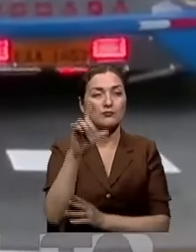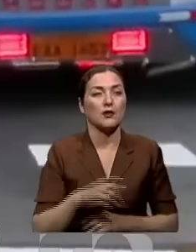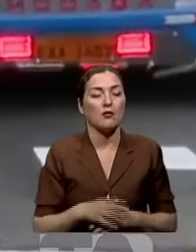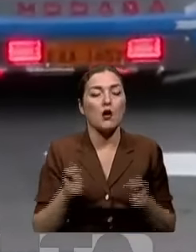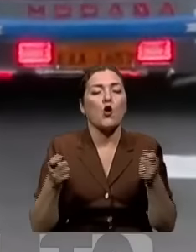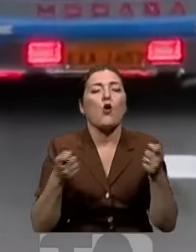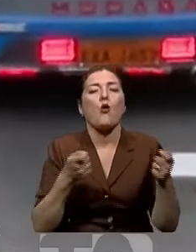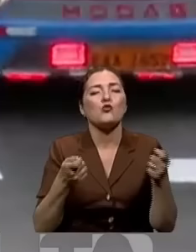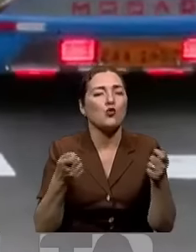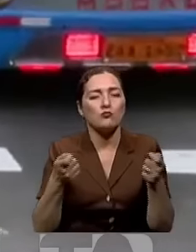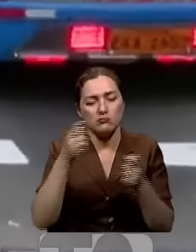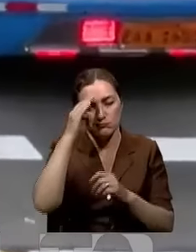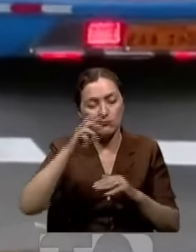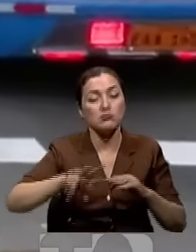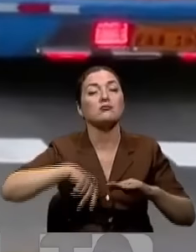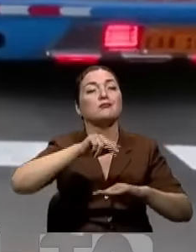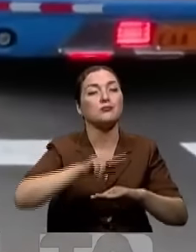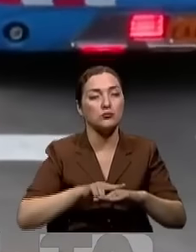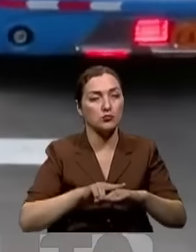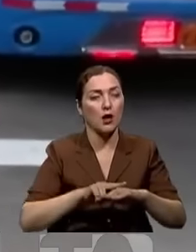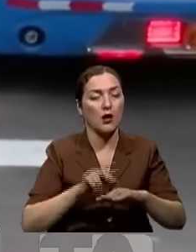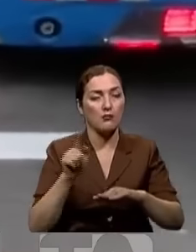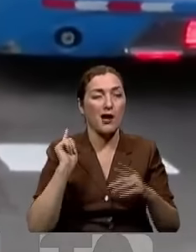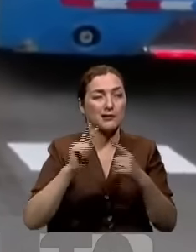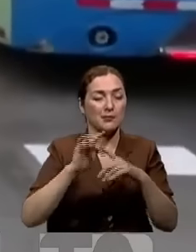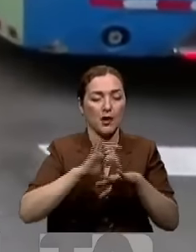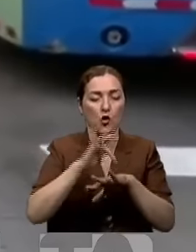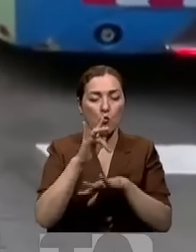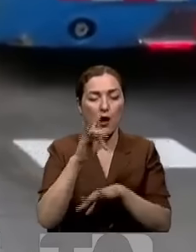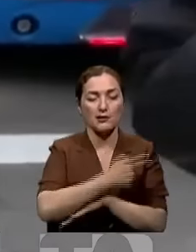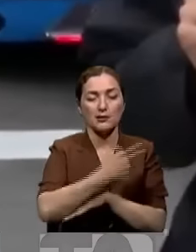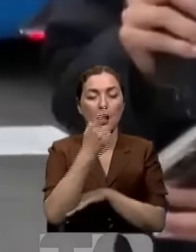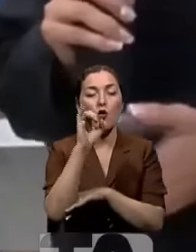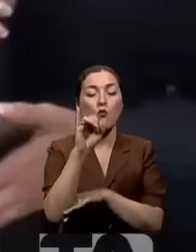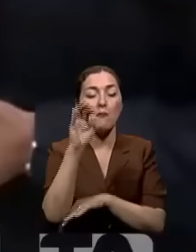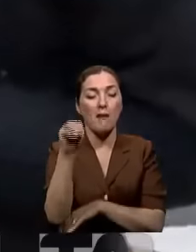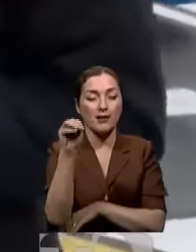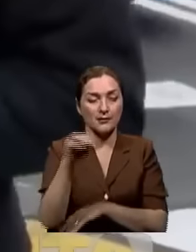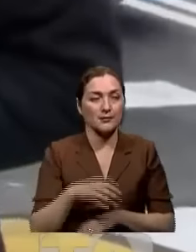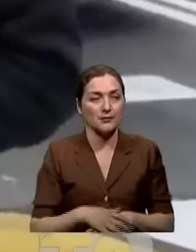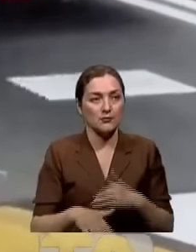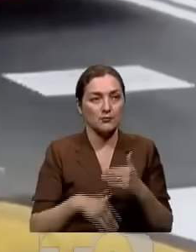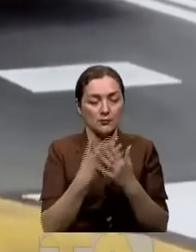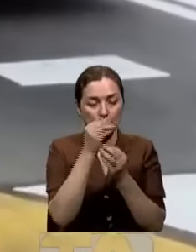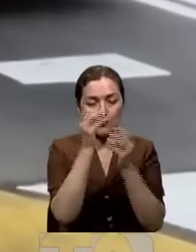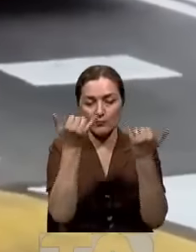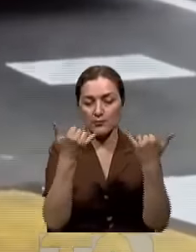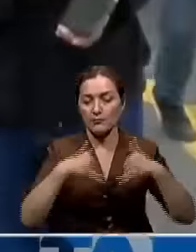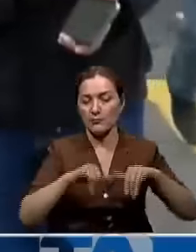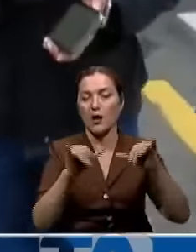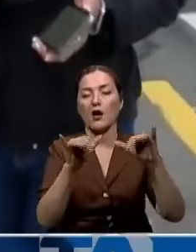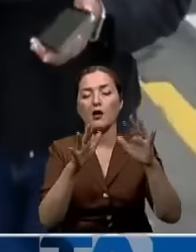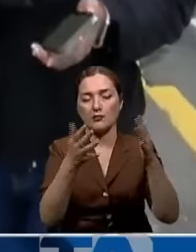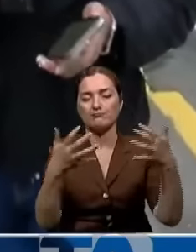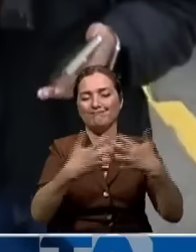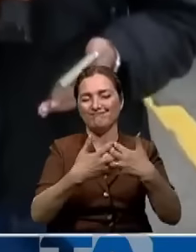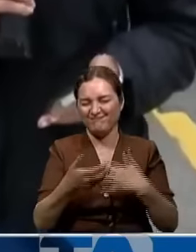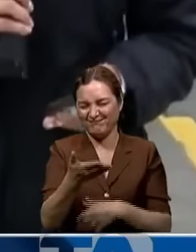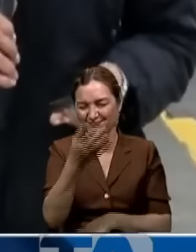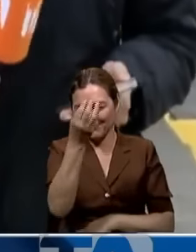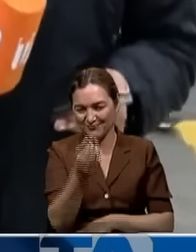que realizará la policía será hasta la madrugada del día martes. Esta es la información que les tenemos. Volvemos con ustedes de estudios.